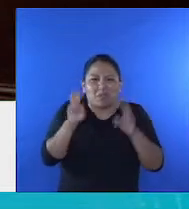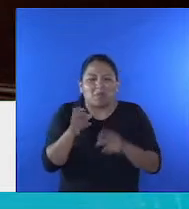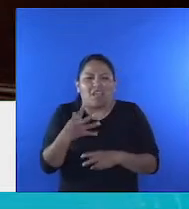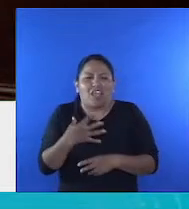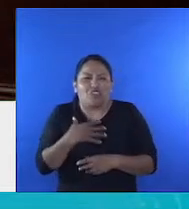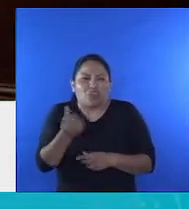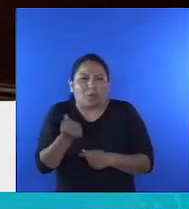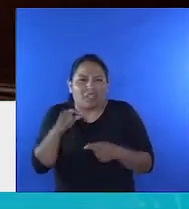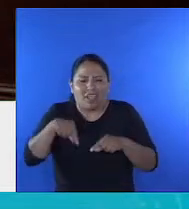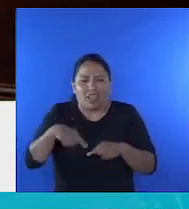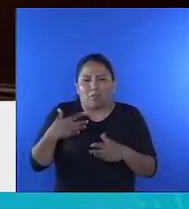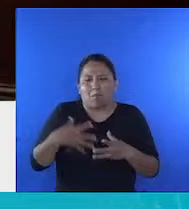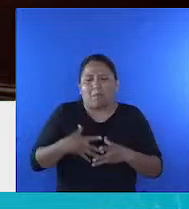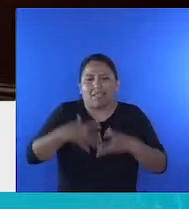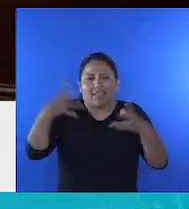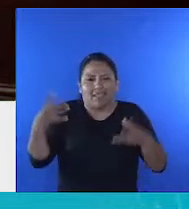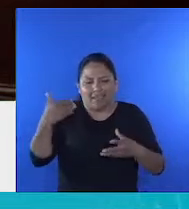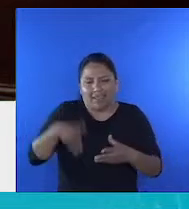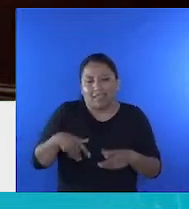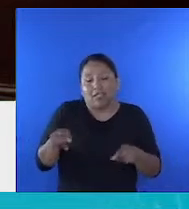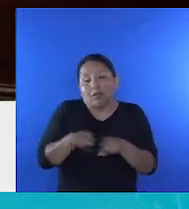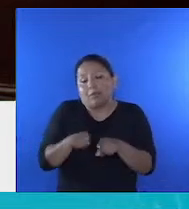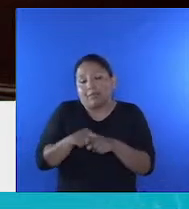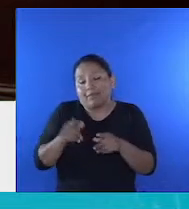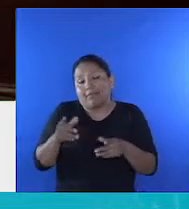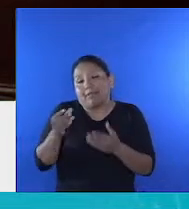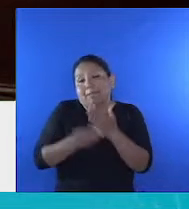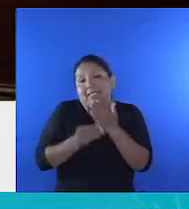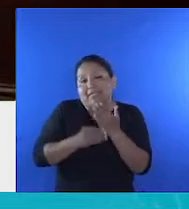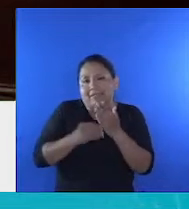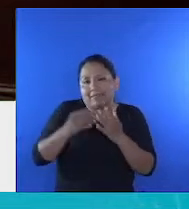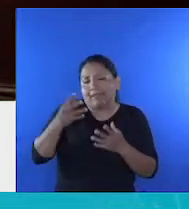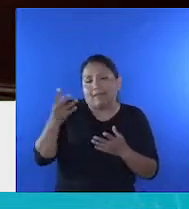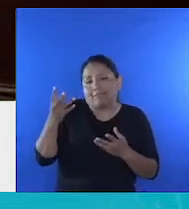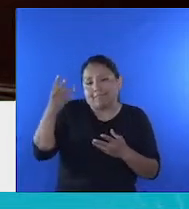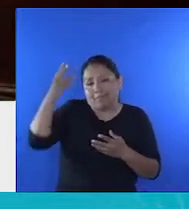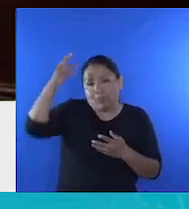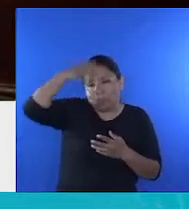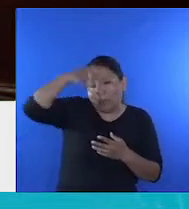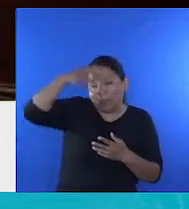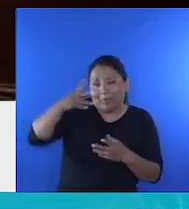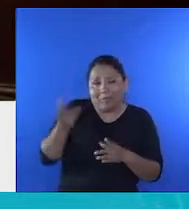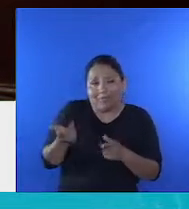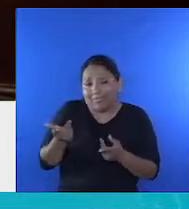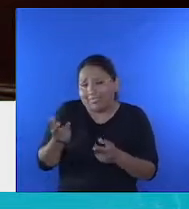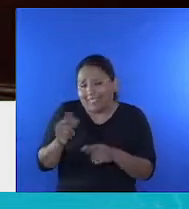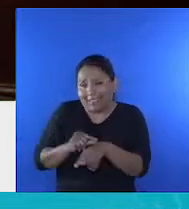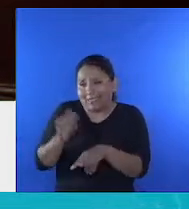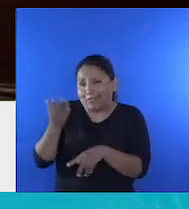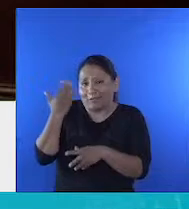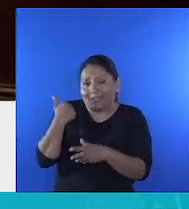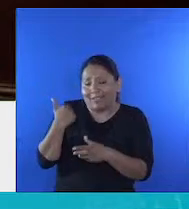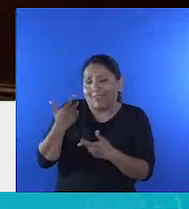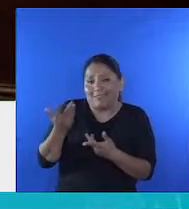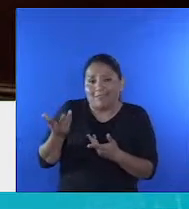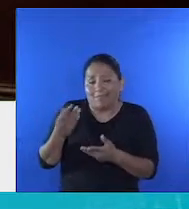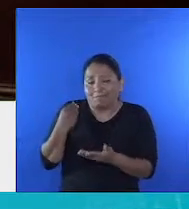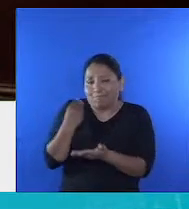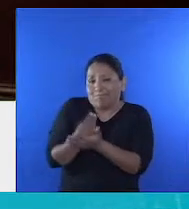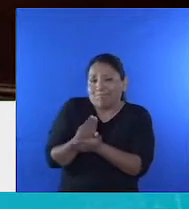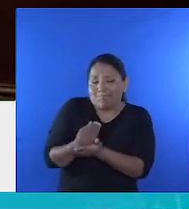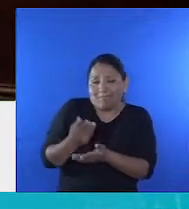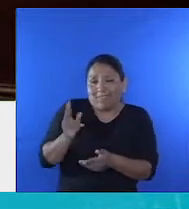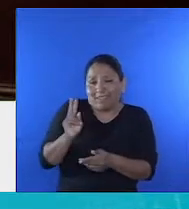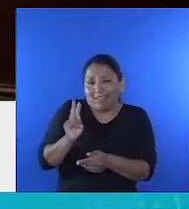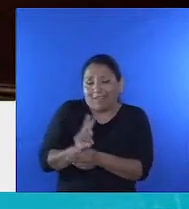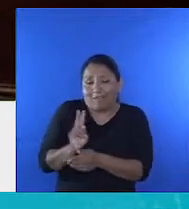tan grande como el nuestro, ni hablar de la actual ministra Bullrich, que hasta hace poquito fue candidata presidencial de otra fuerza, que